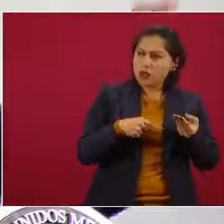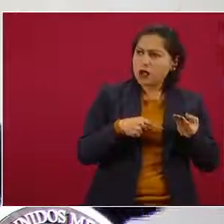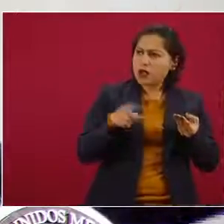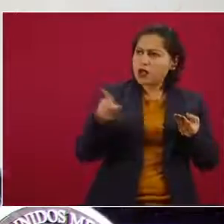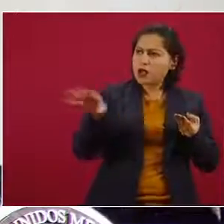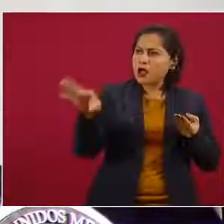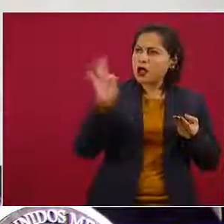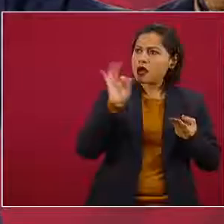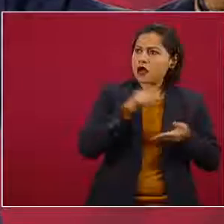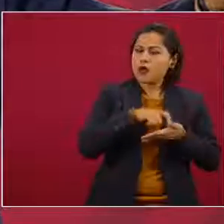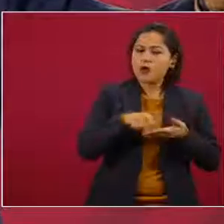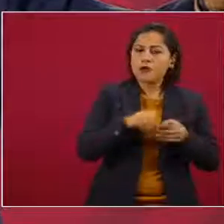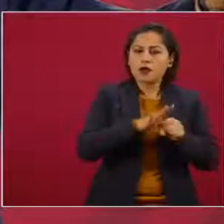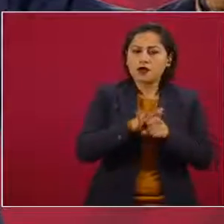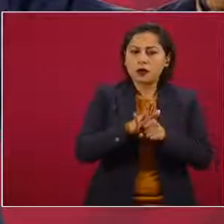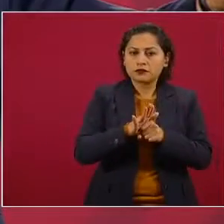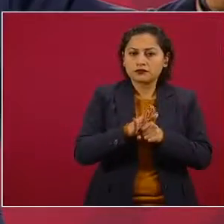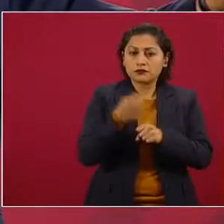Libertad,